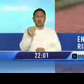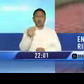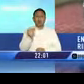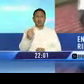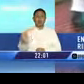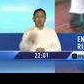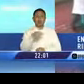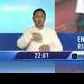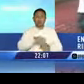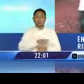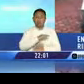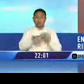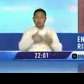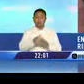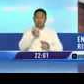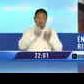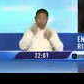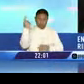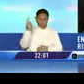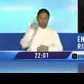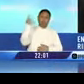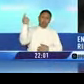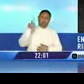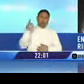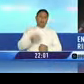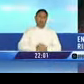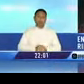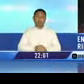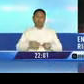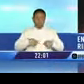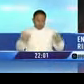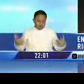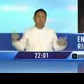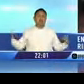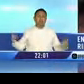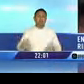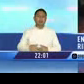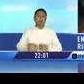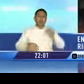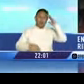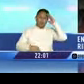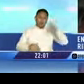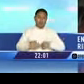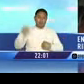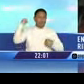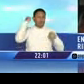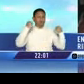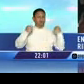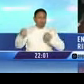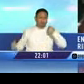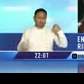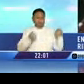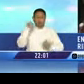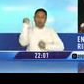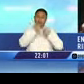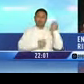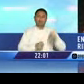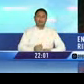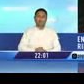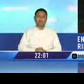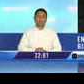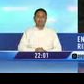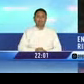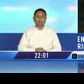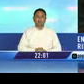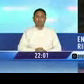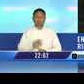estar bajo efectos de licor. Entonces, envalentonados, les cayeron a puñetes y patadas a los uniformados, que por rato